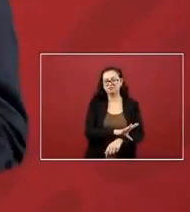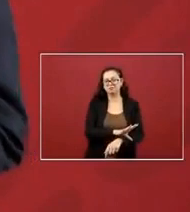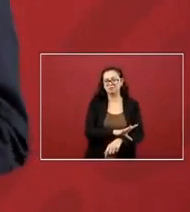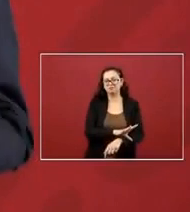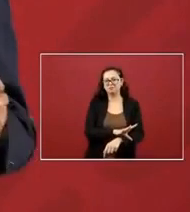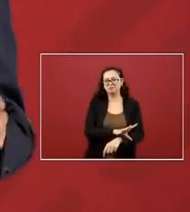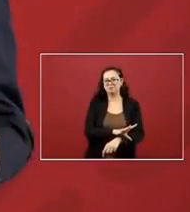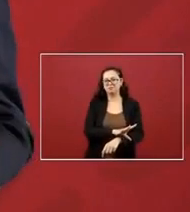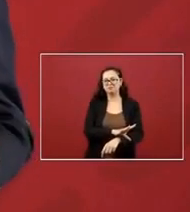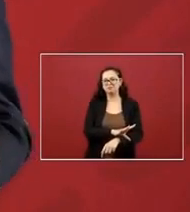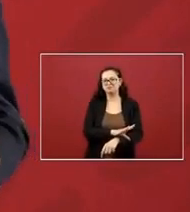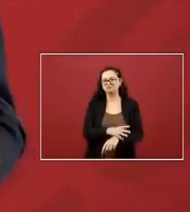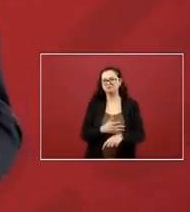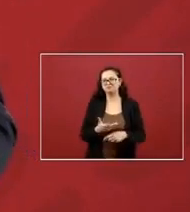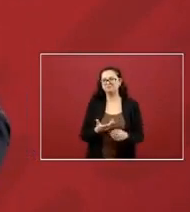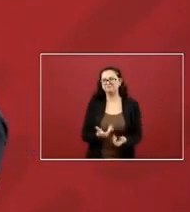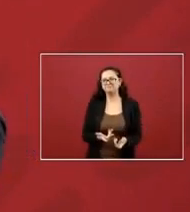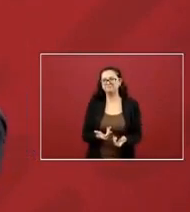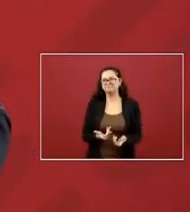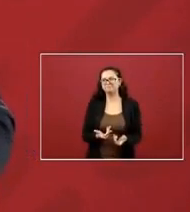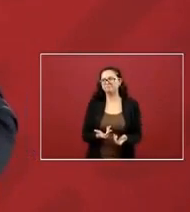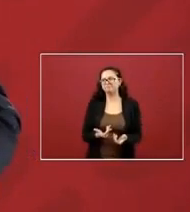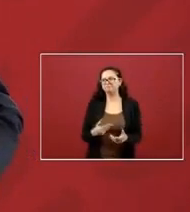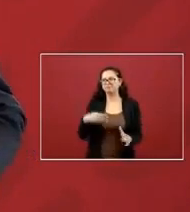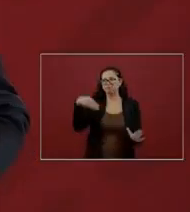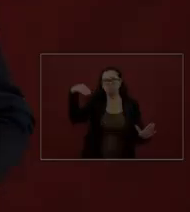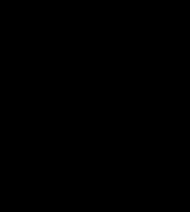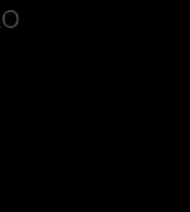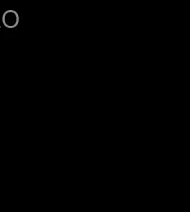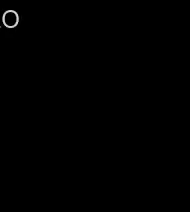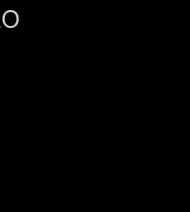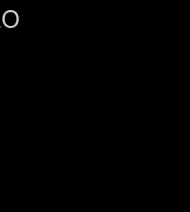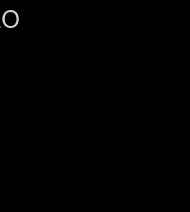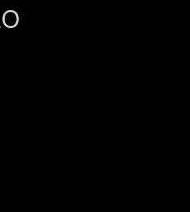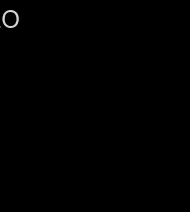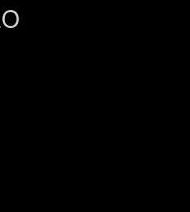que resultó un rotundo fracaso.